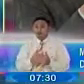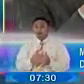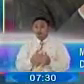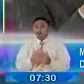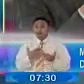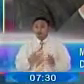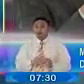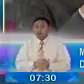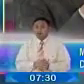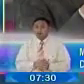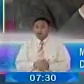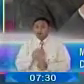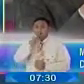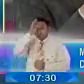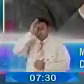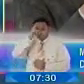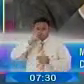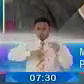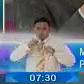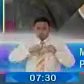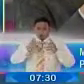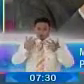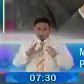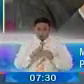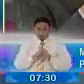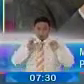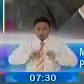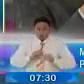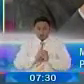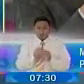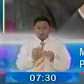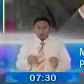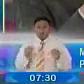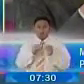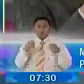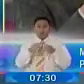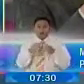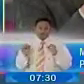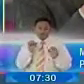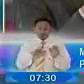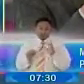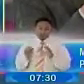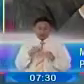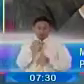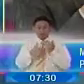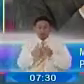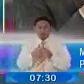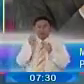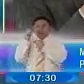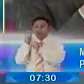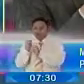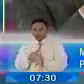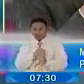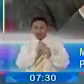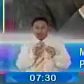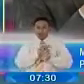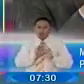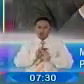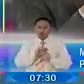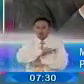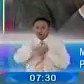de que ya se esté construyendo, se puedan ir implementando estos equipamientos y luego no haya que romper paredes, no haya que